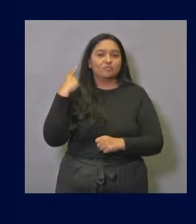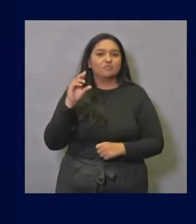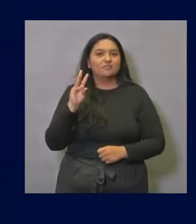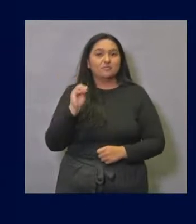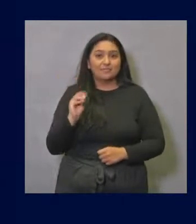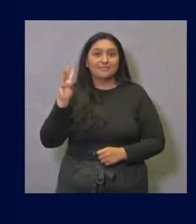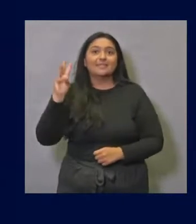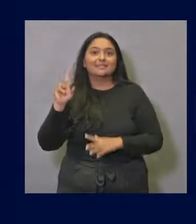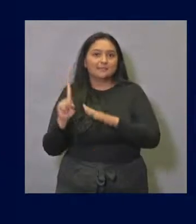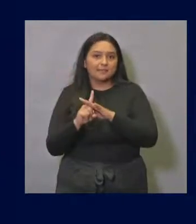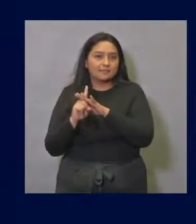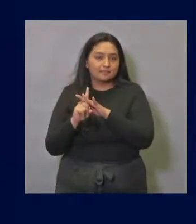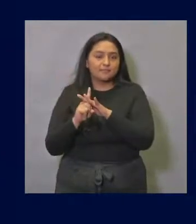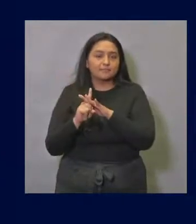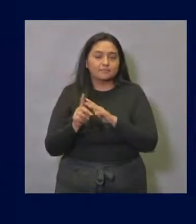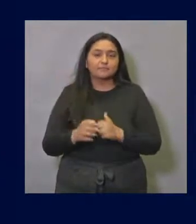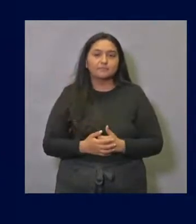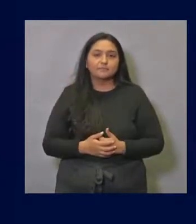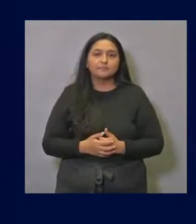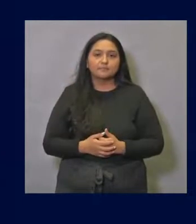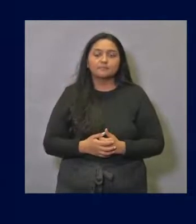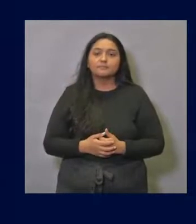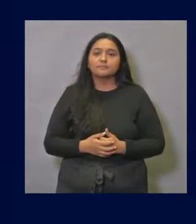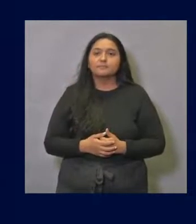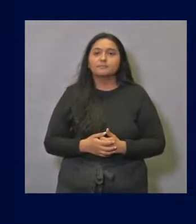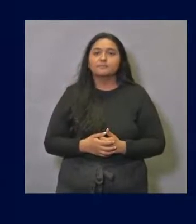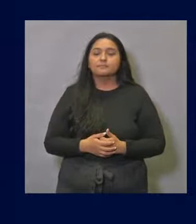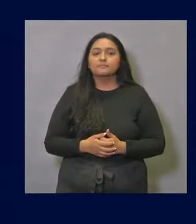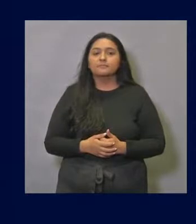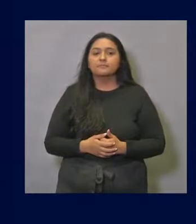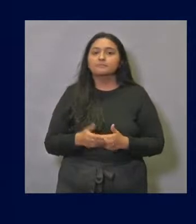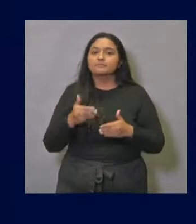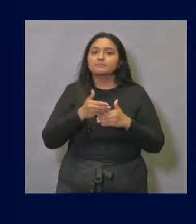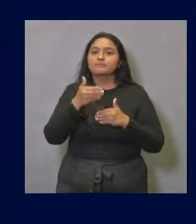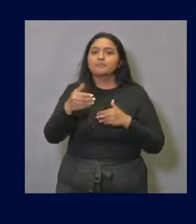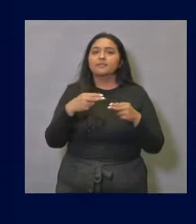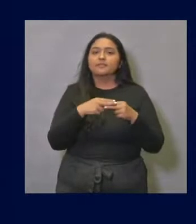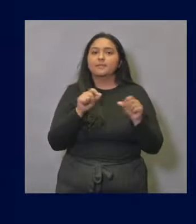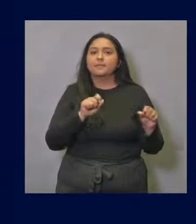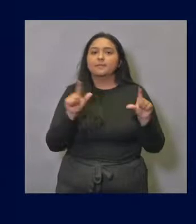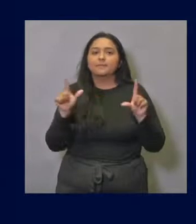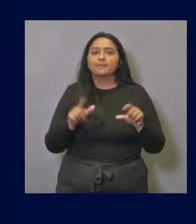abril del 2020. Next slide, please.